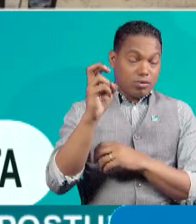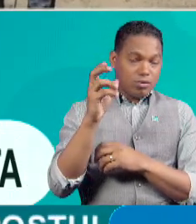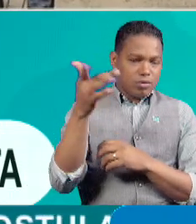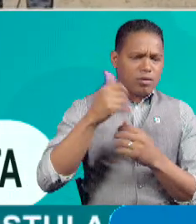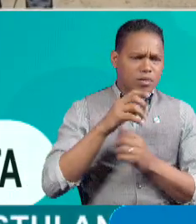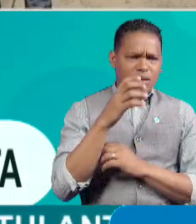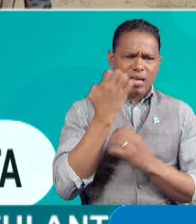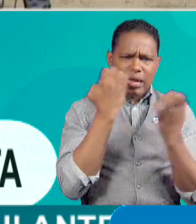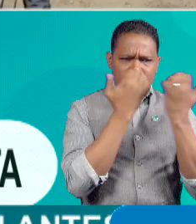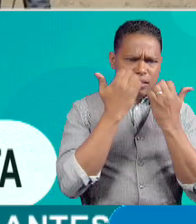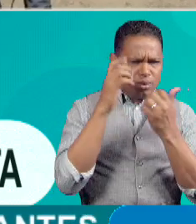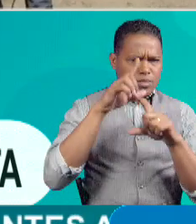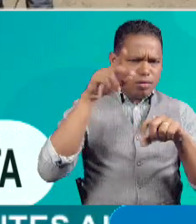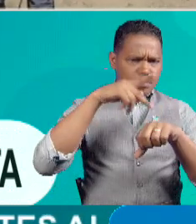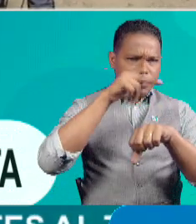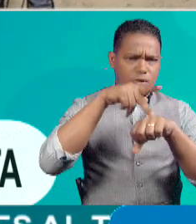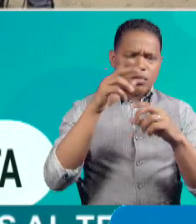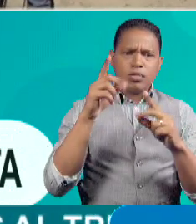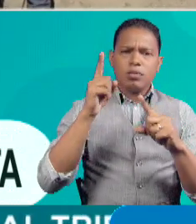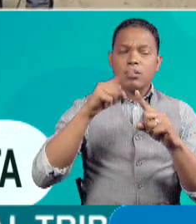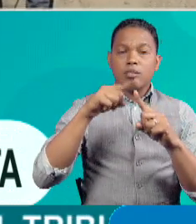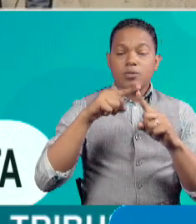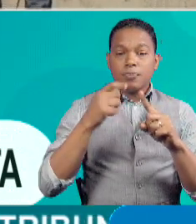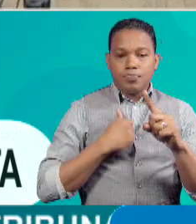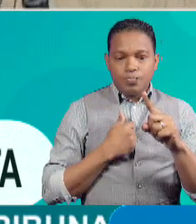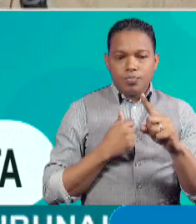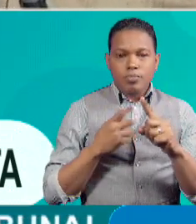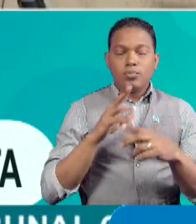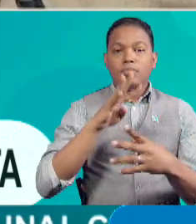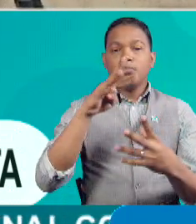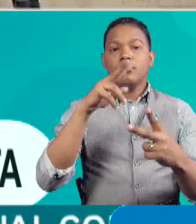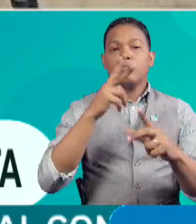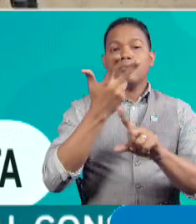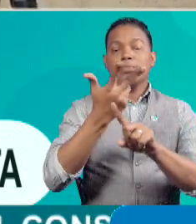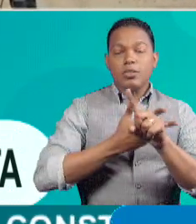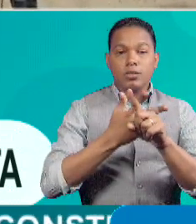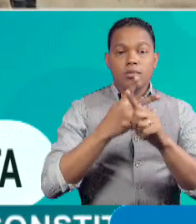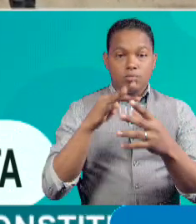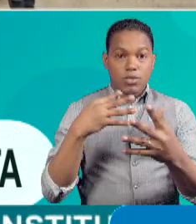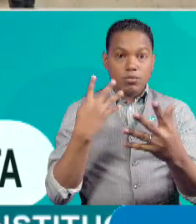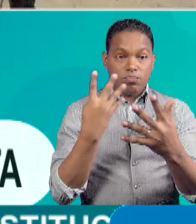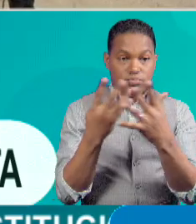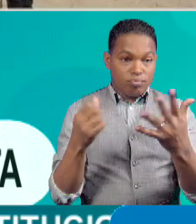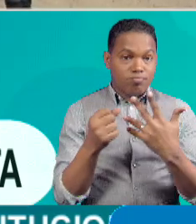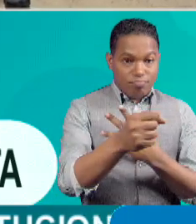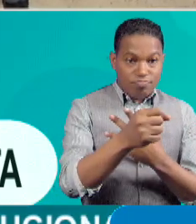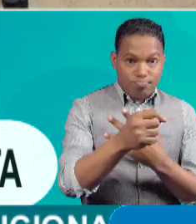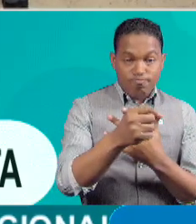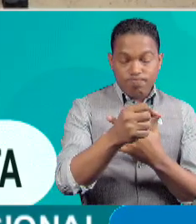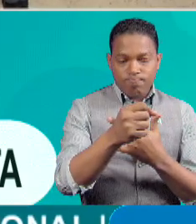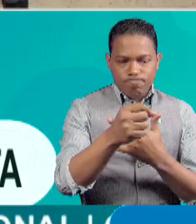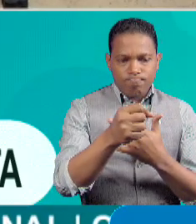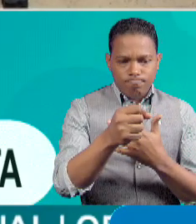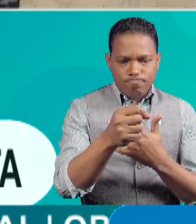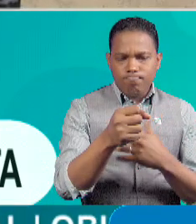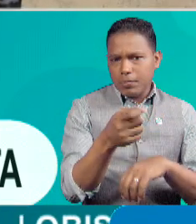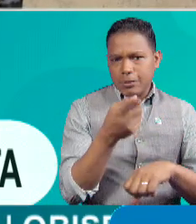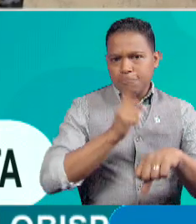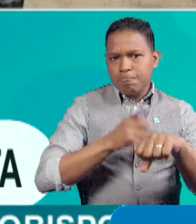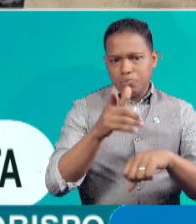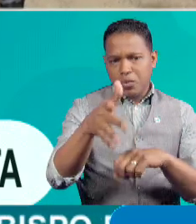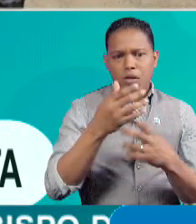en la provincia de San Cristóbal, tal como tú señalas, pues ha impuesto 3 meses de prisión pues preventiva, ¿no? Lo